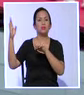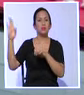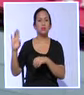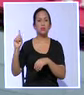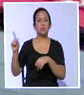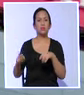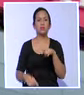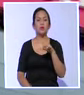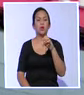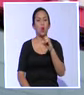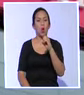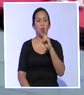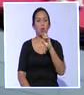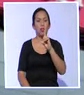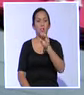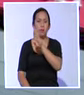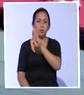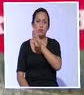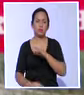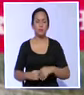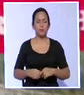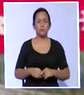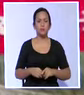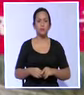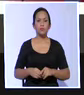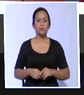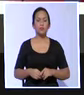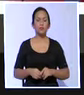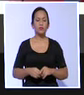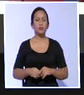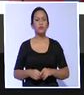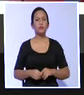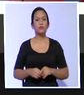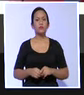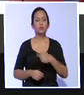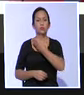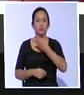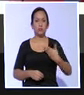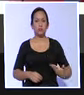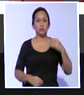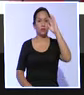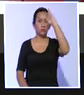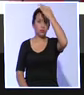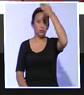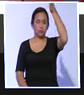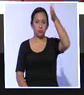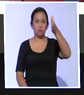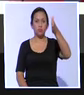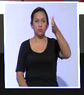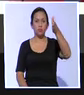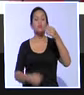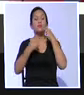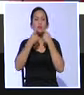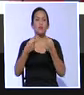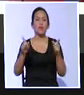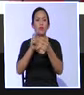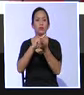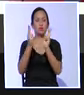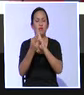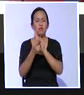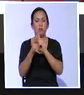brasileña odebrecht ricardo bravo tbl noticias el presidente de la asamblea nacional jose serra no anuncia reformas